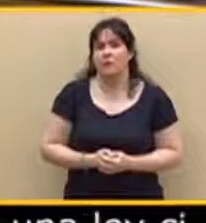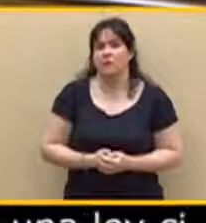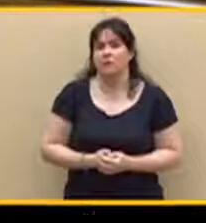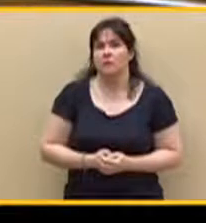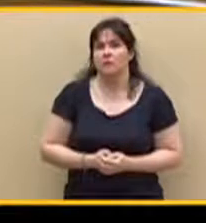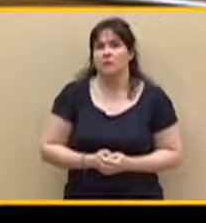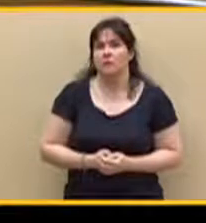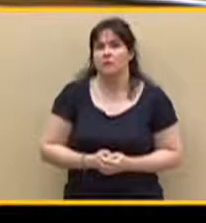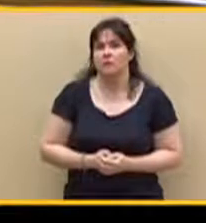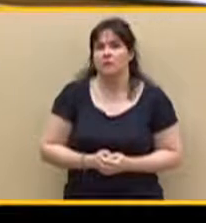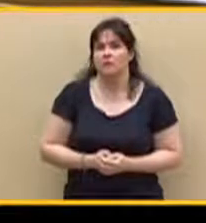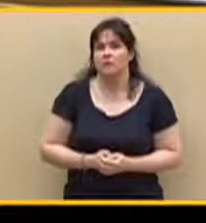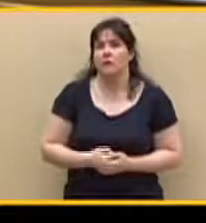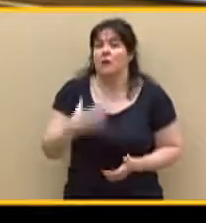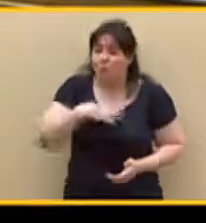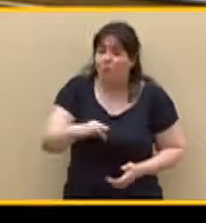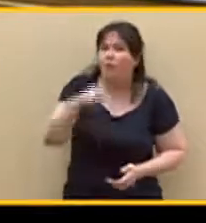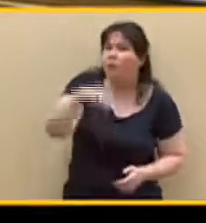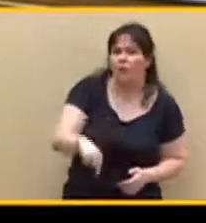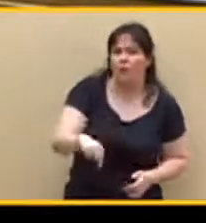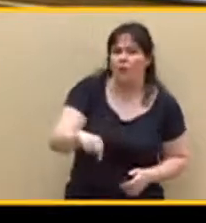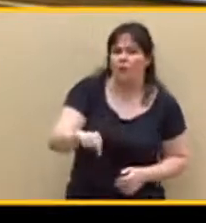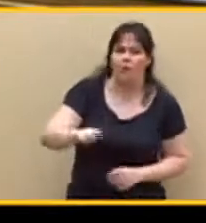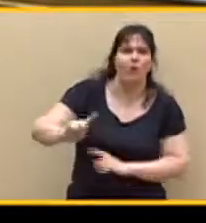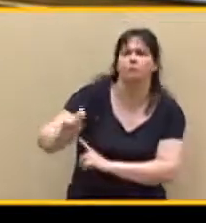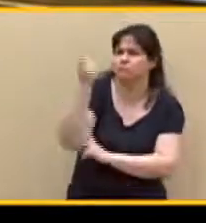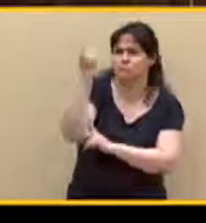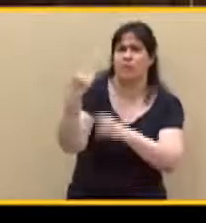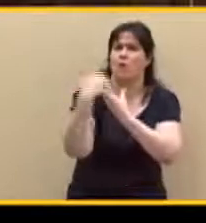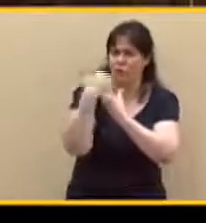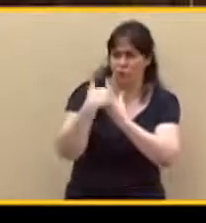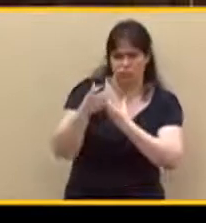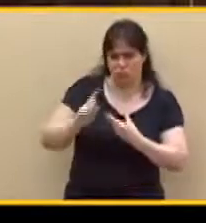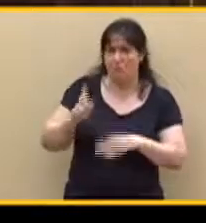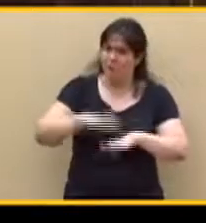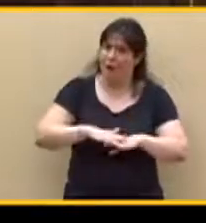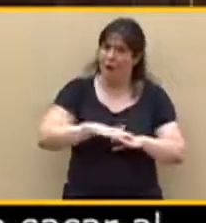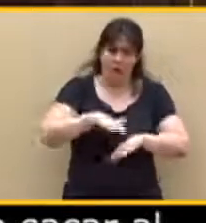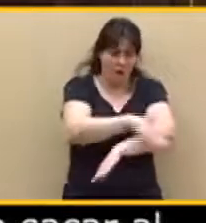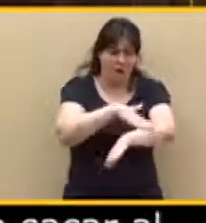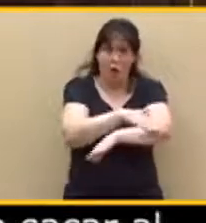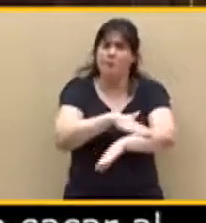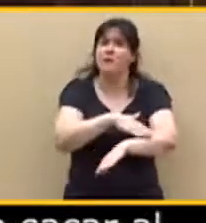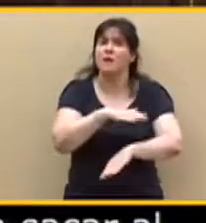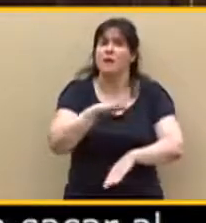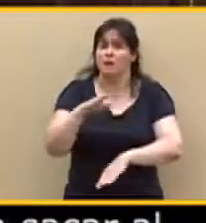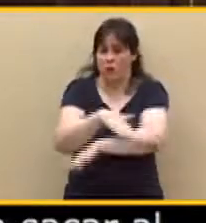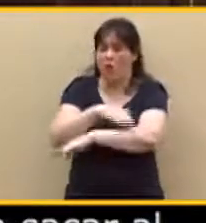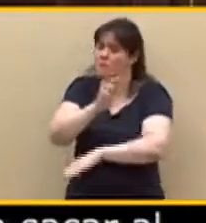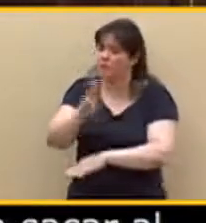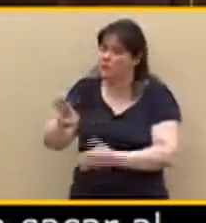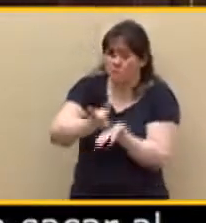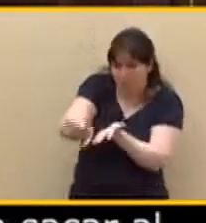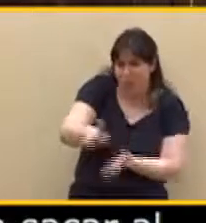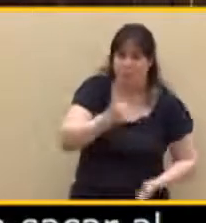Quizá hoy no consigamos los votos para sacar al Gobierno del Partido Popular de la Moncloa en este primer